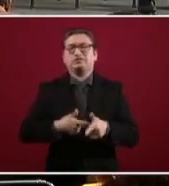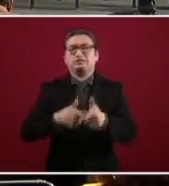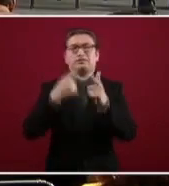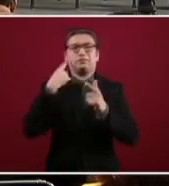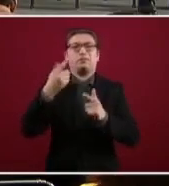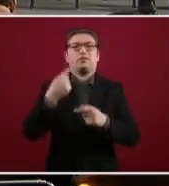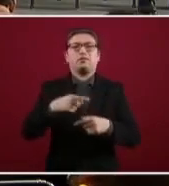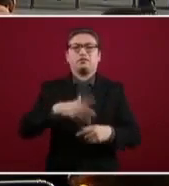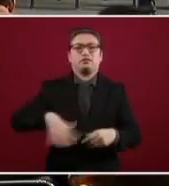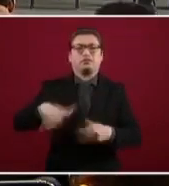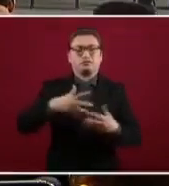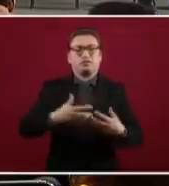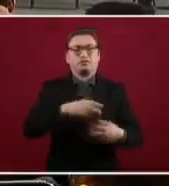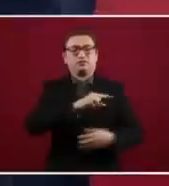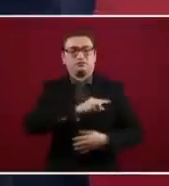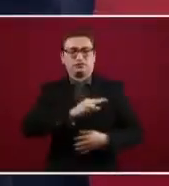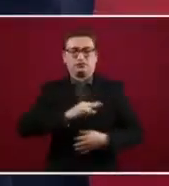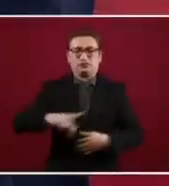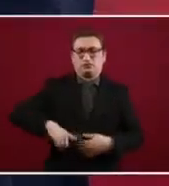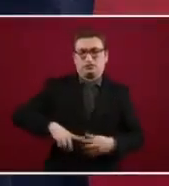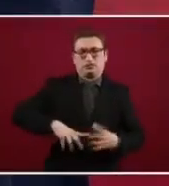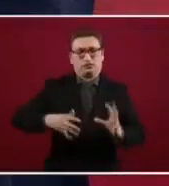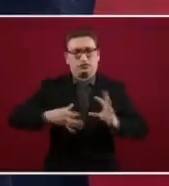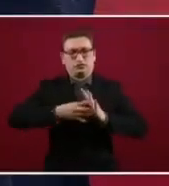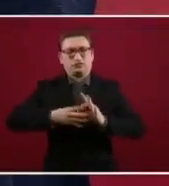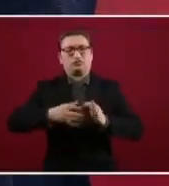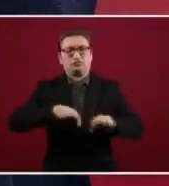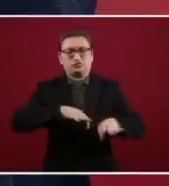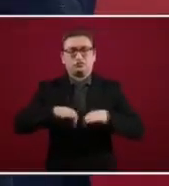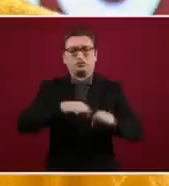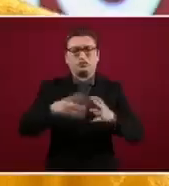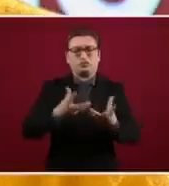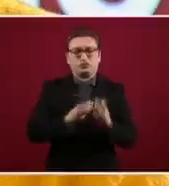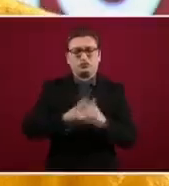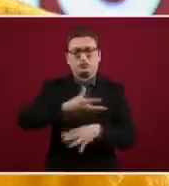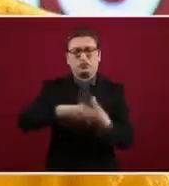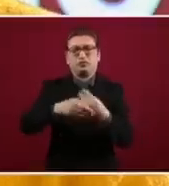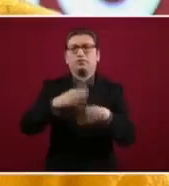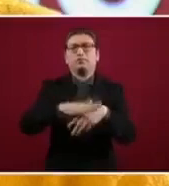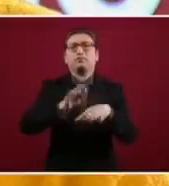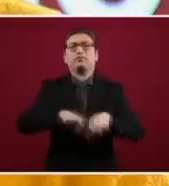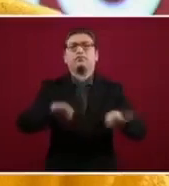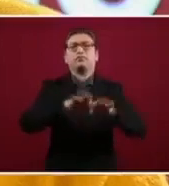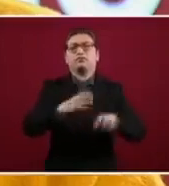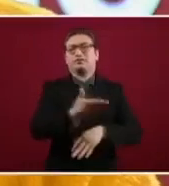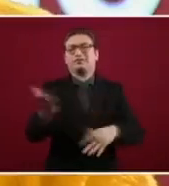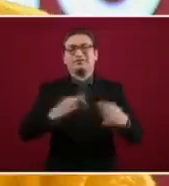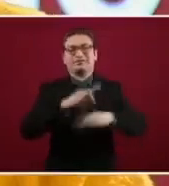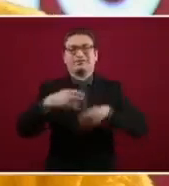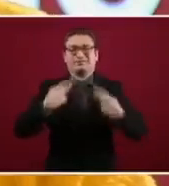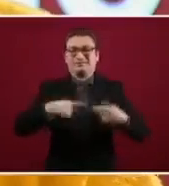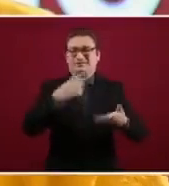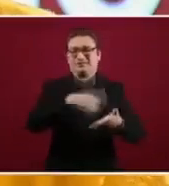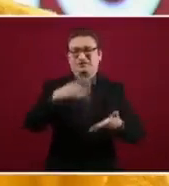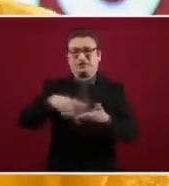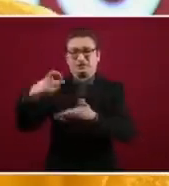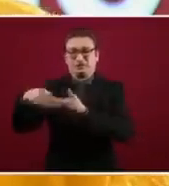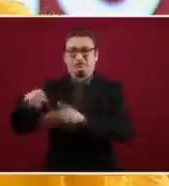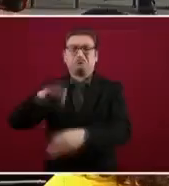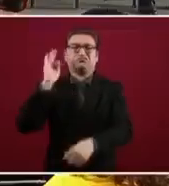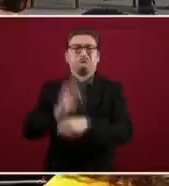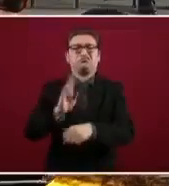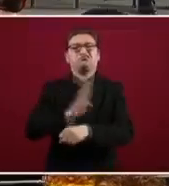colaboración del sector público del sector privado pero sobre todo que beneficie a todos los consumidores que en él participan